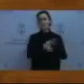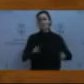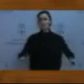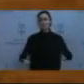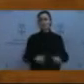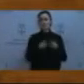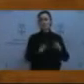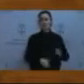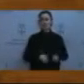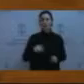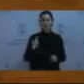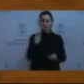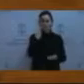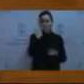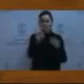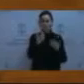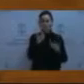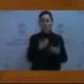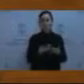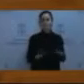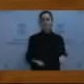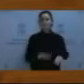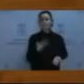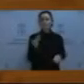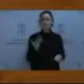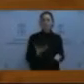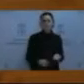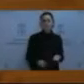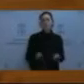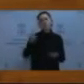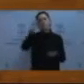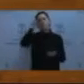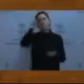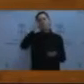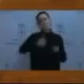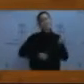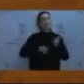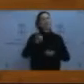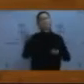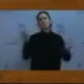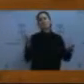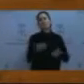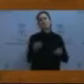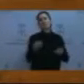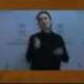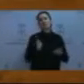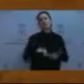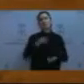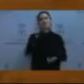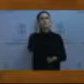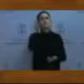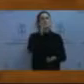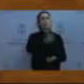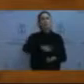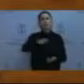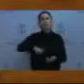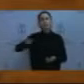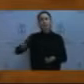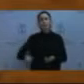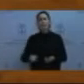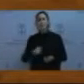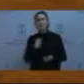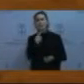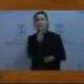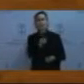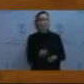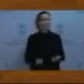en general. Y quizás lo más preocupante es que hasta las propias mujeres ni siquiera han